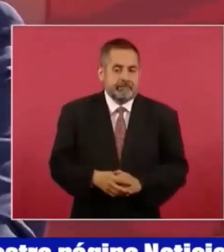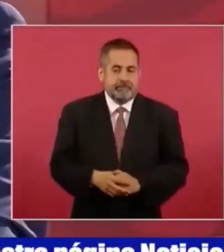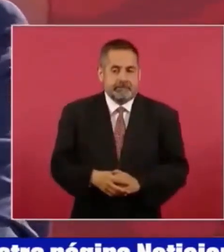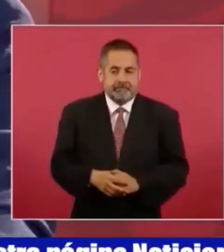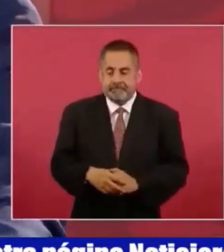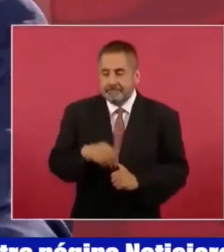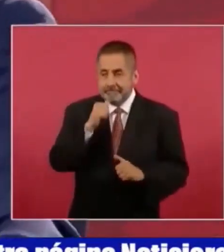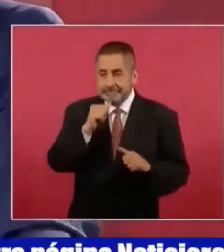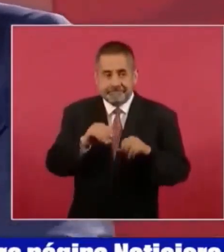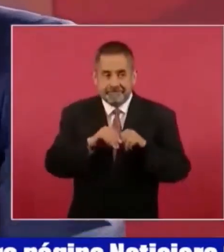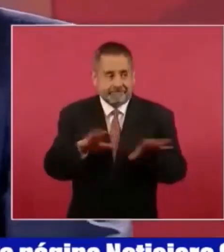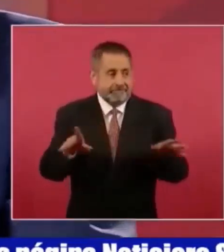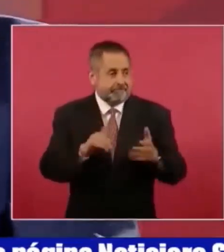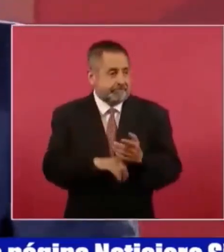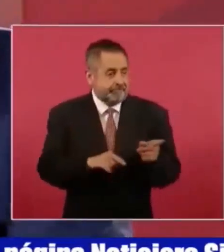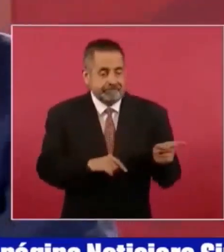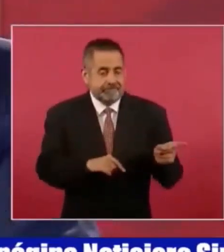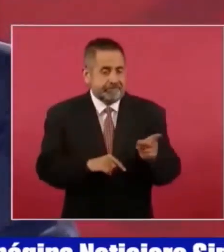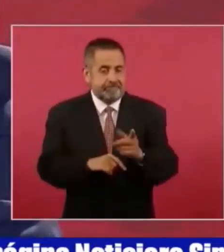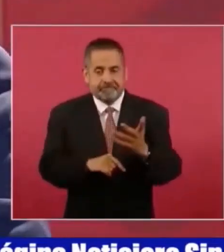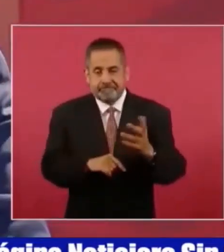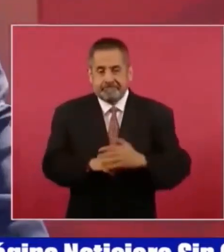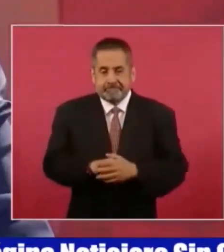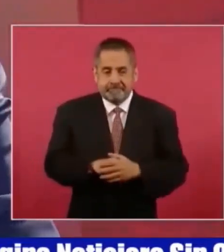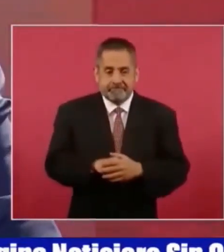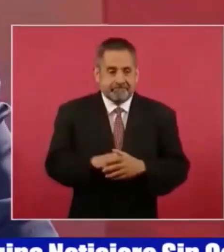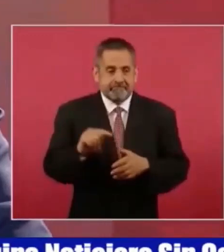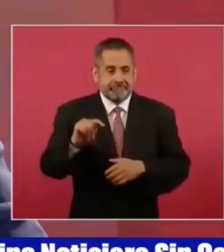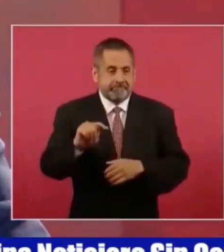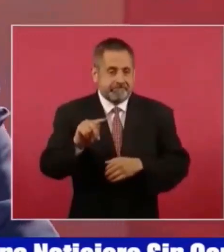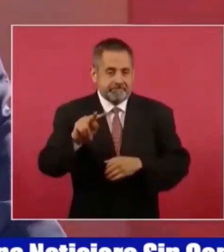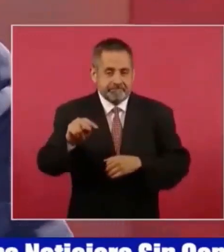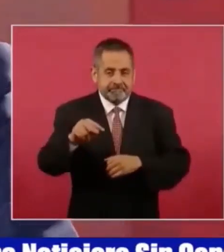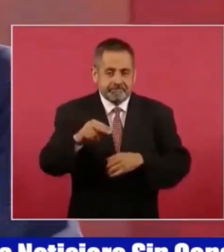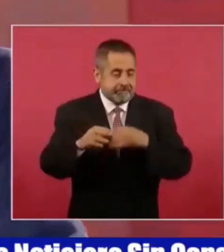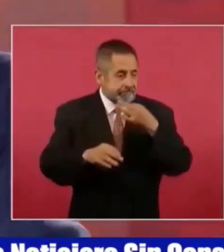no salió en la telera.